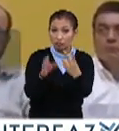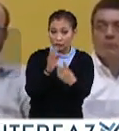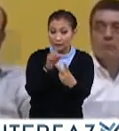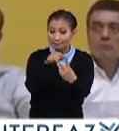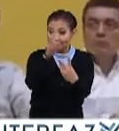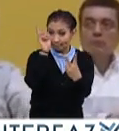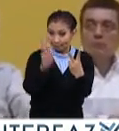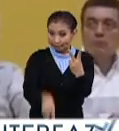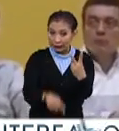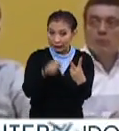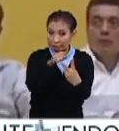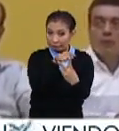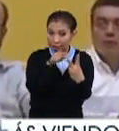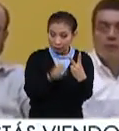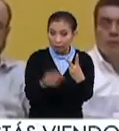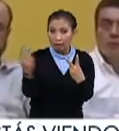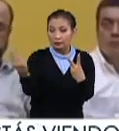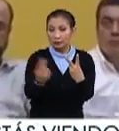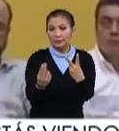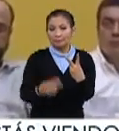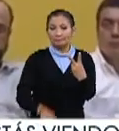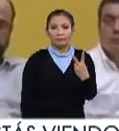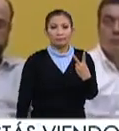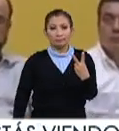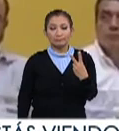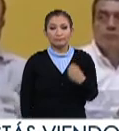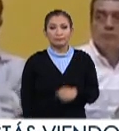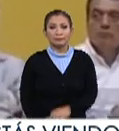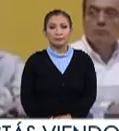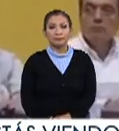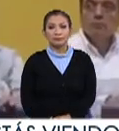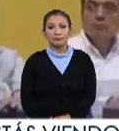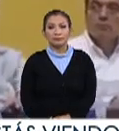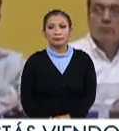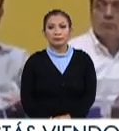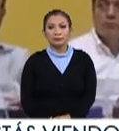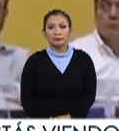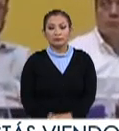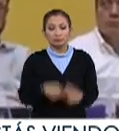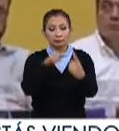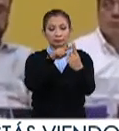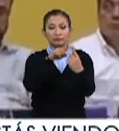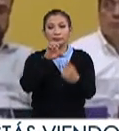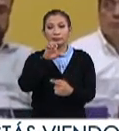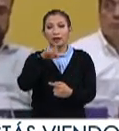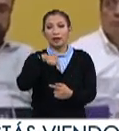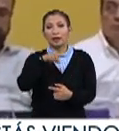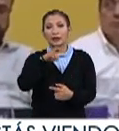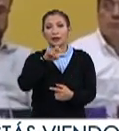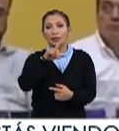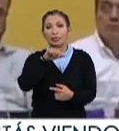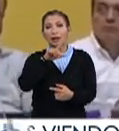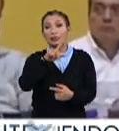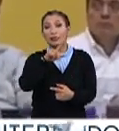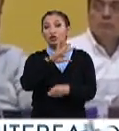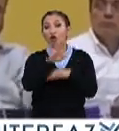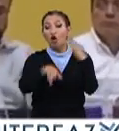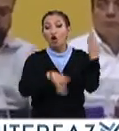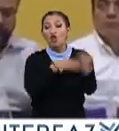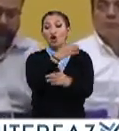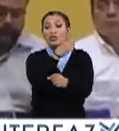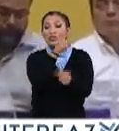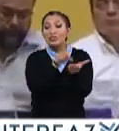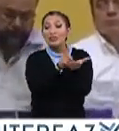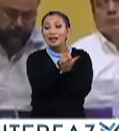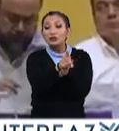general las que se necesitan: que haya equidad, que todos tengan derecho a